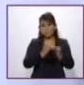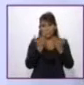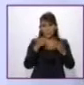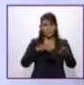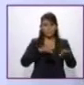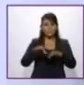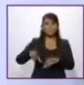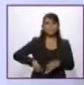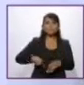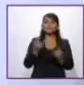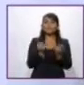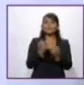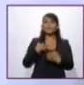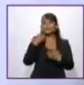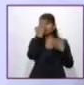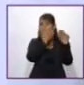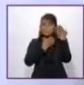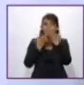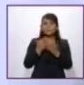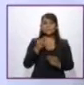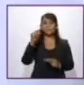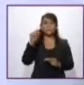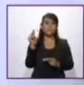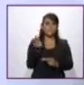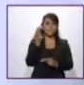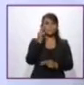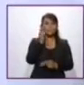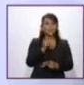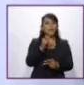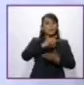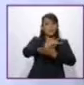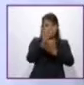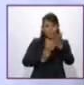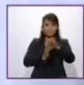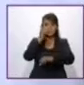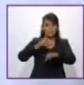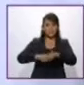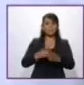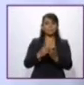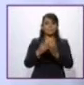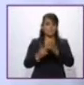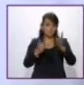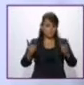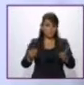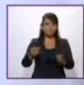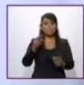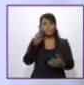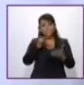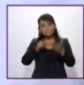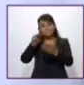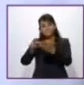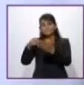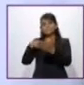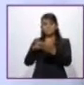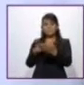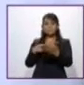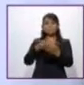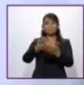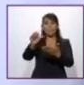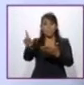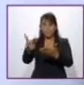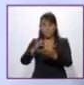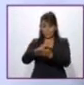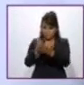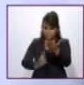puedan medir los indicadores del plan estatal de desarrollo, y en el caso puntual de las licitaciones y presupuesto entraría